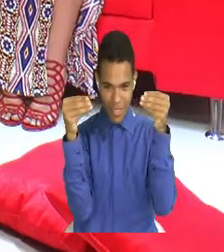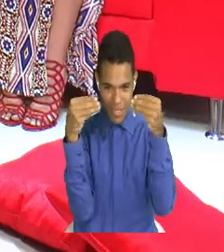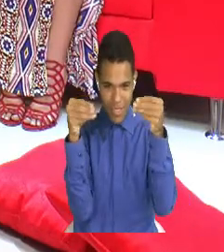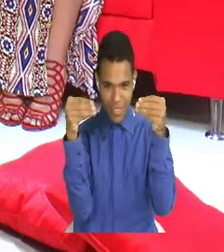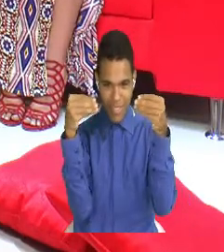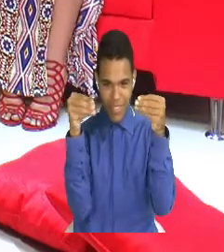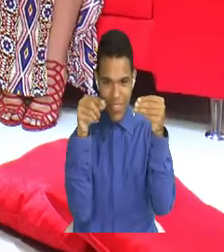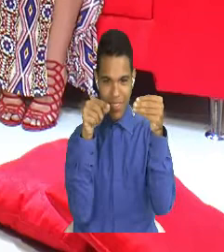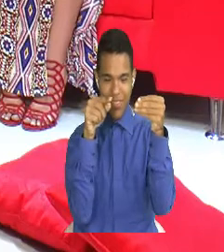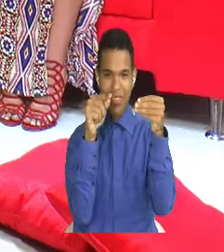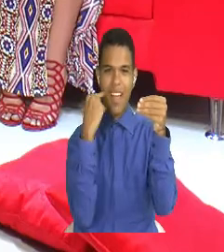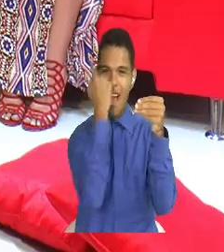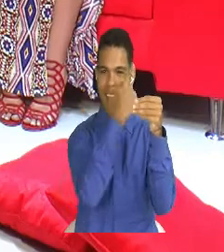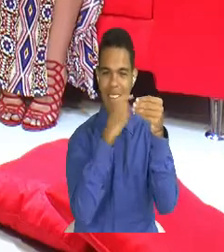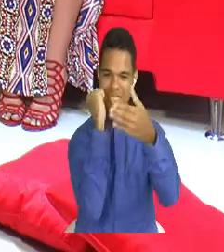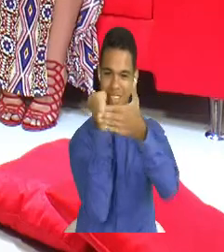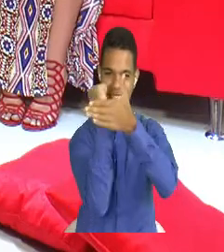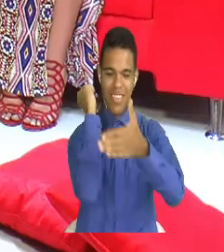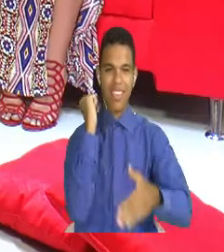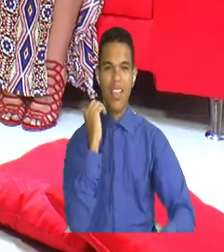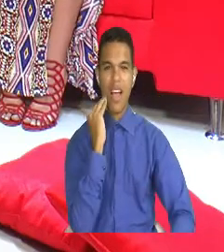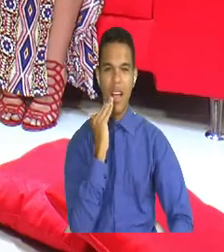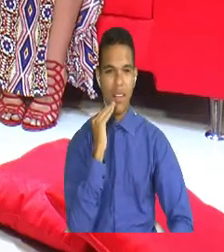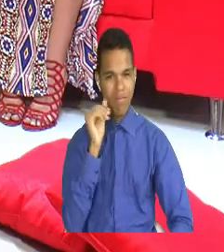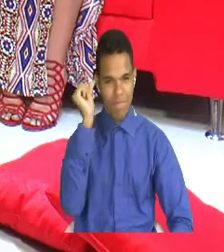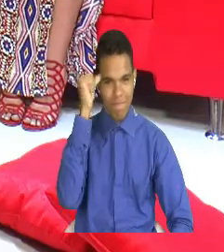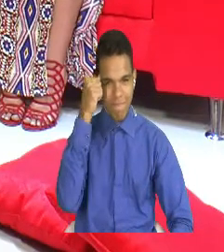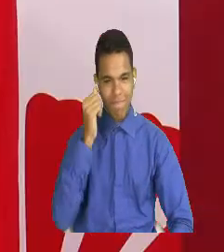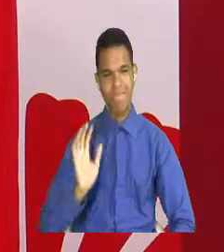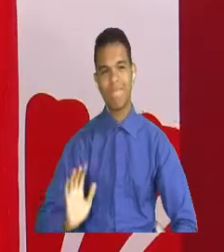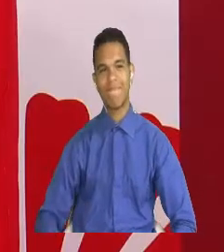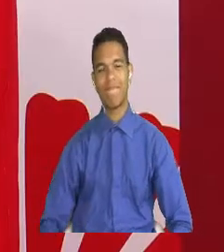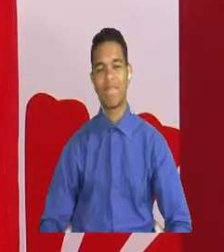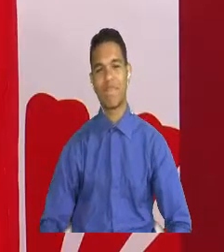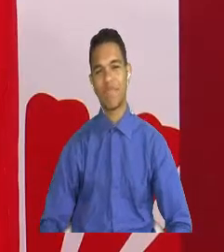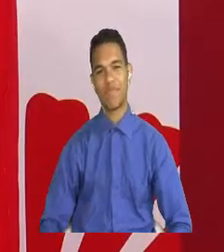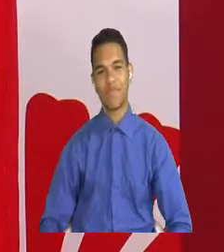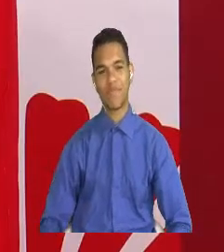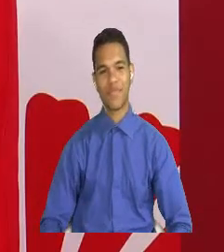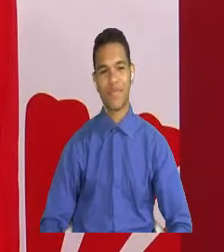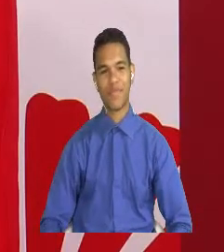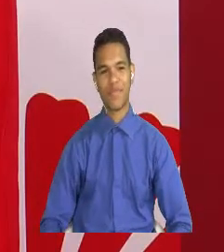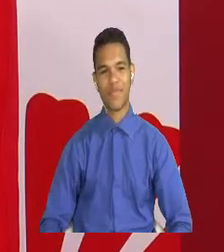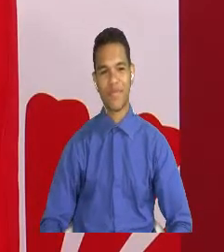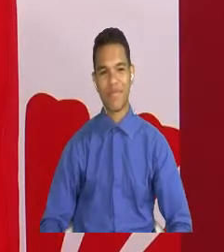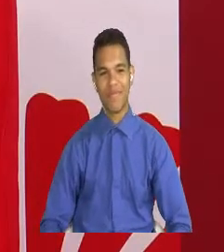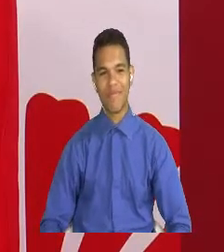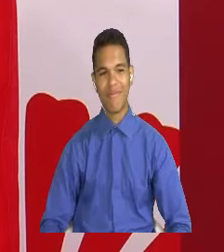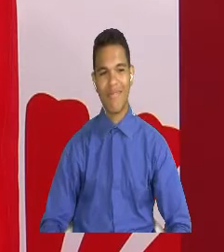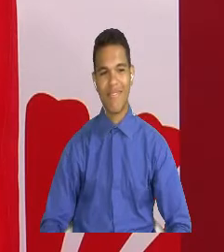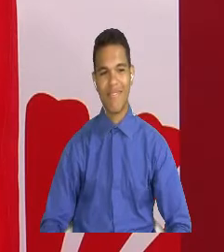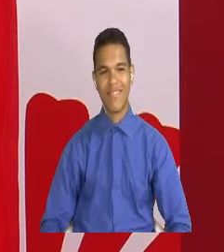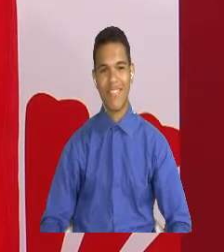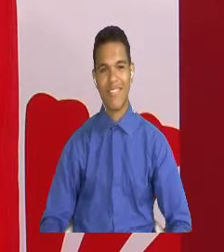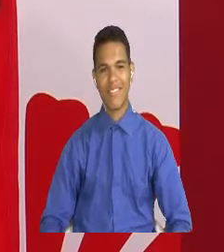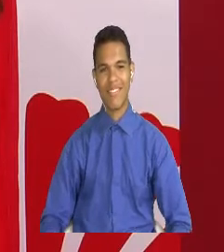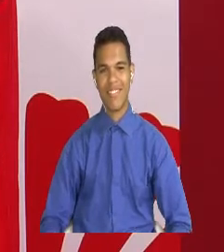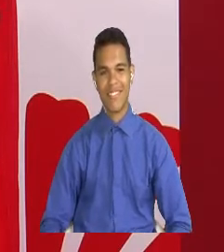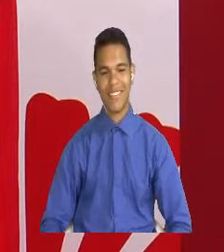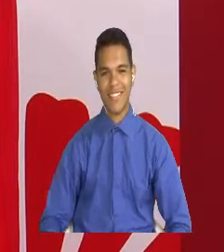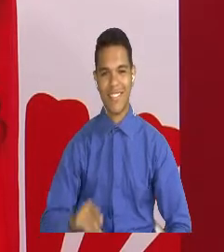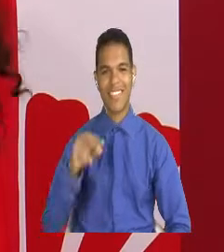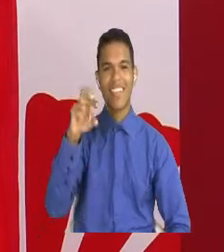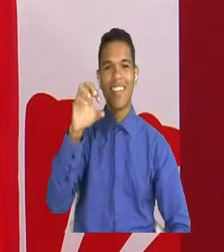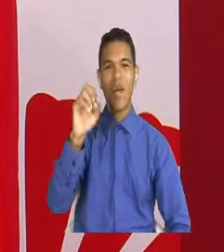¿Nada? No. Tres, dos, nada. Policarpa Salavarrieta. Ay, ay,